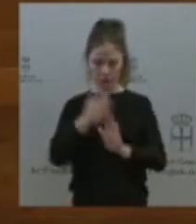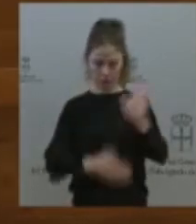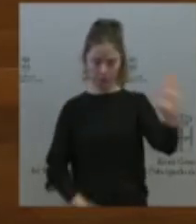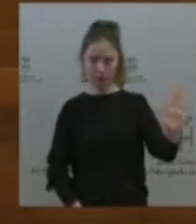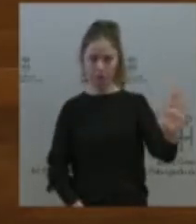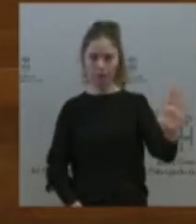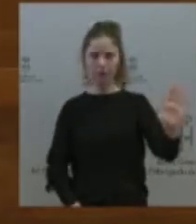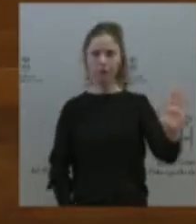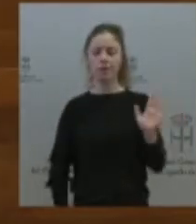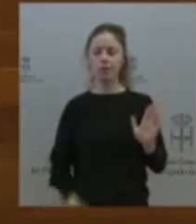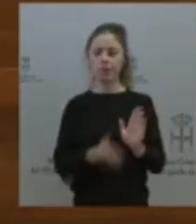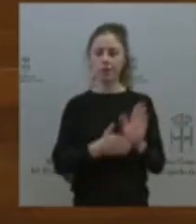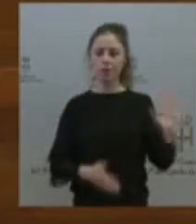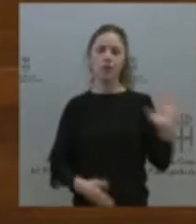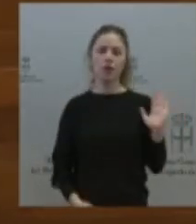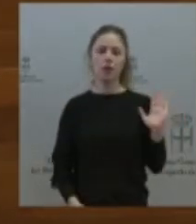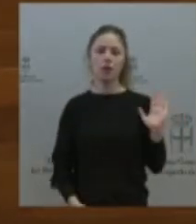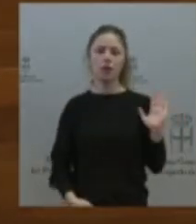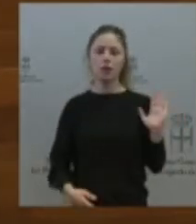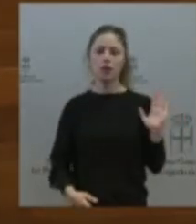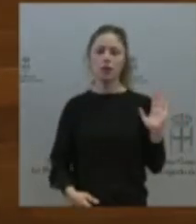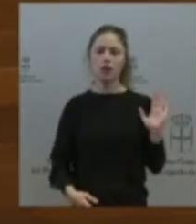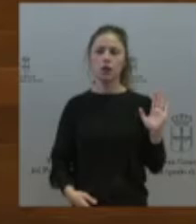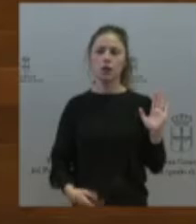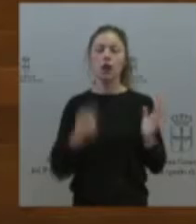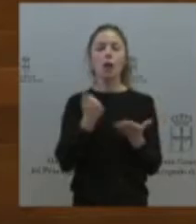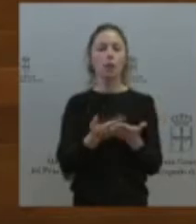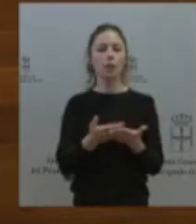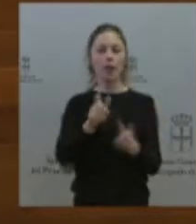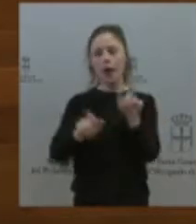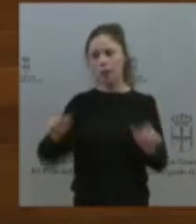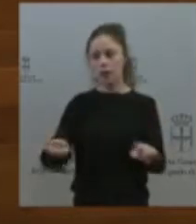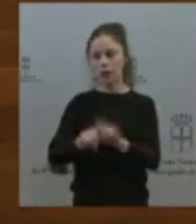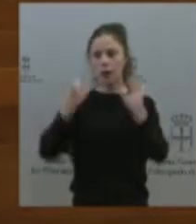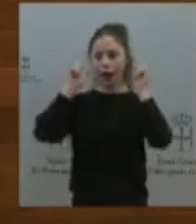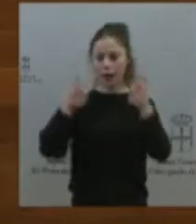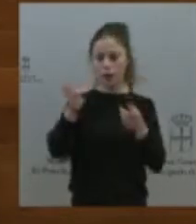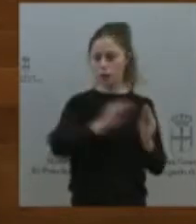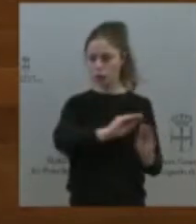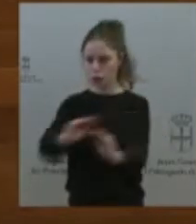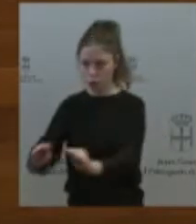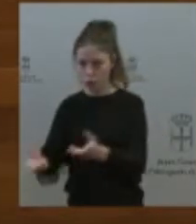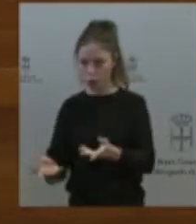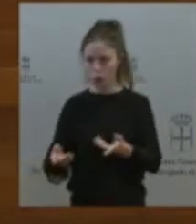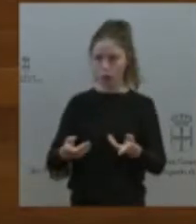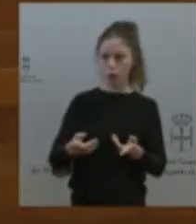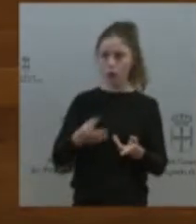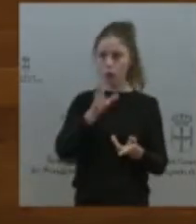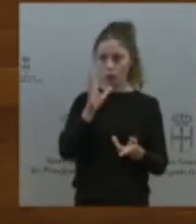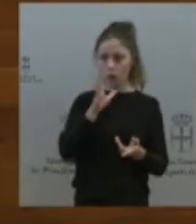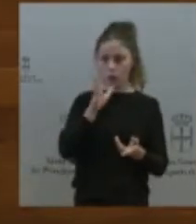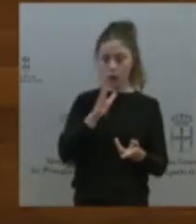esmeré mucho, sino que pedía a personas de mi entorno que me pasasen los casos que tuvieran, ¿eh? No hice, porque esto, si usted lo hace va a encontrarse lo mismo,